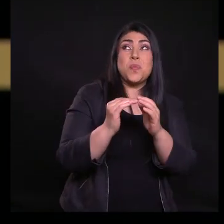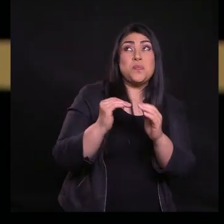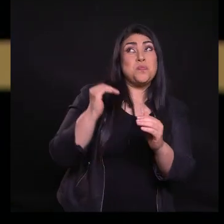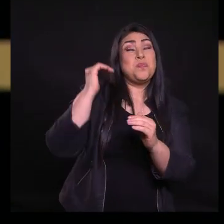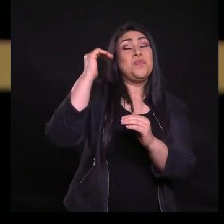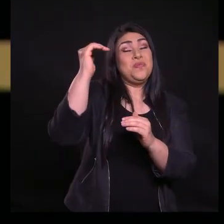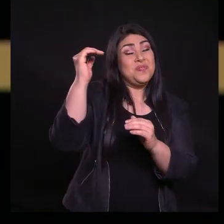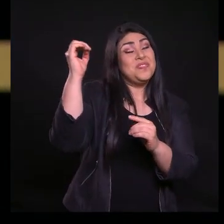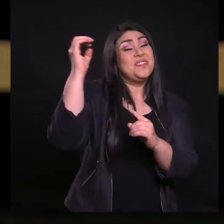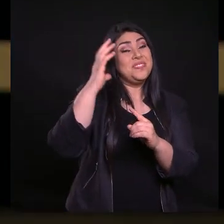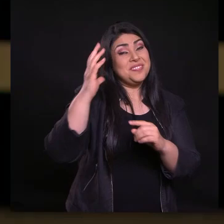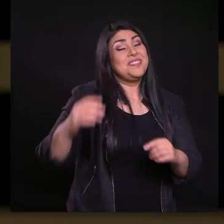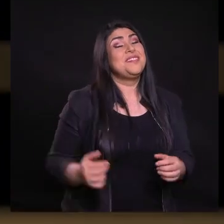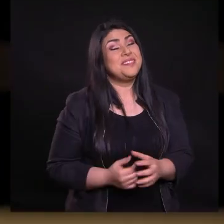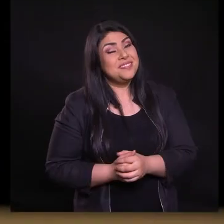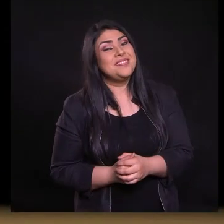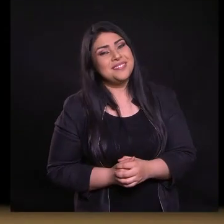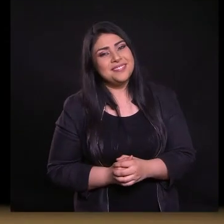tamaño